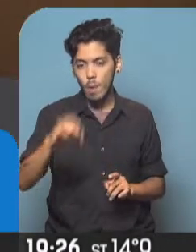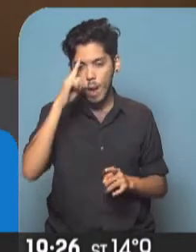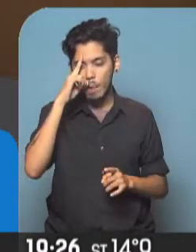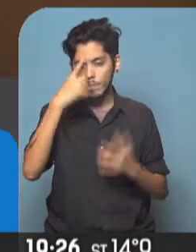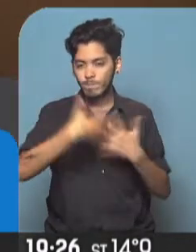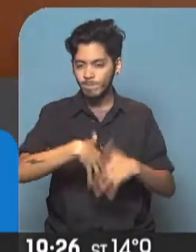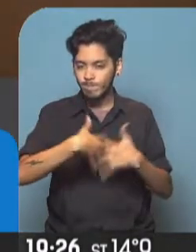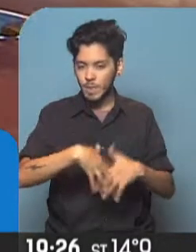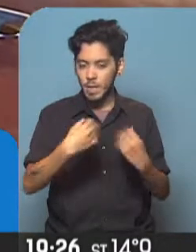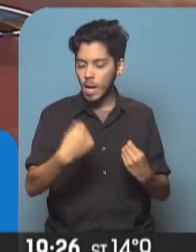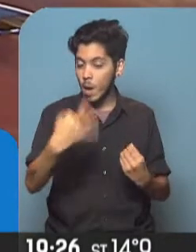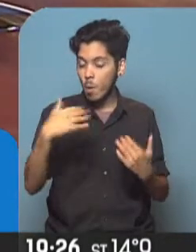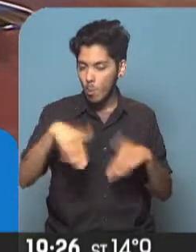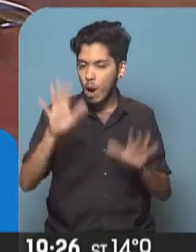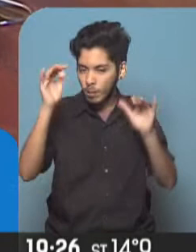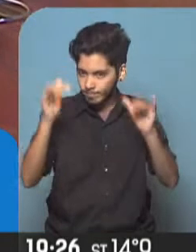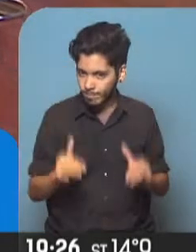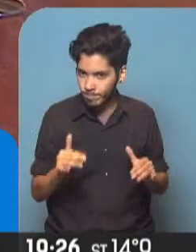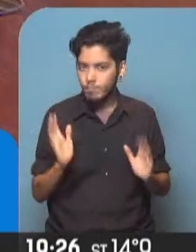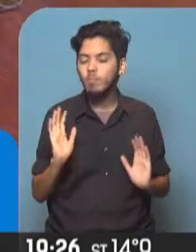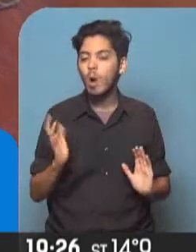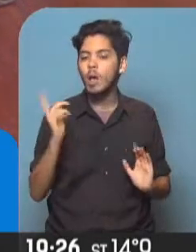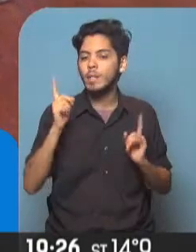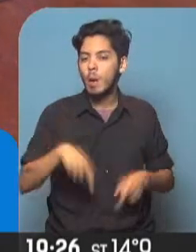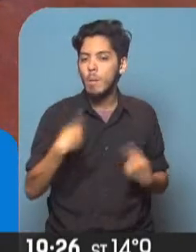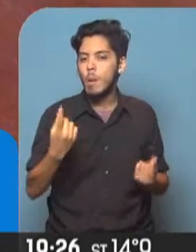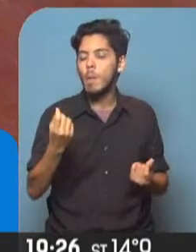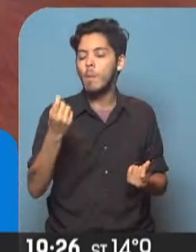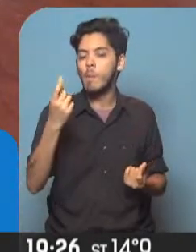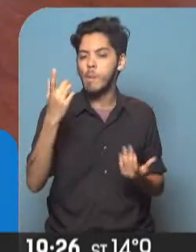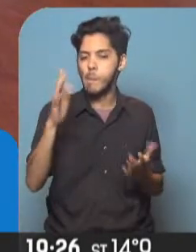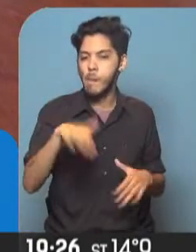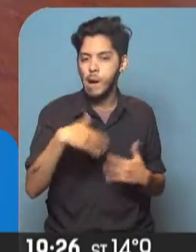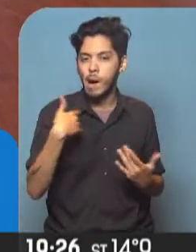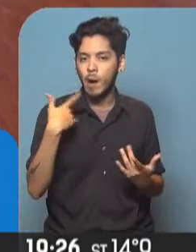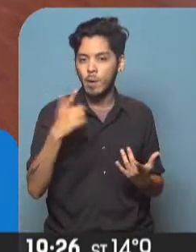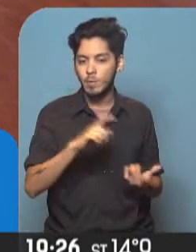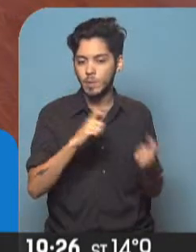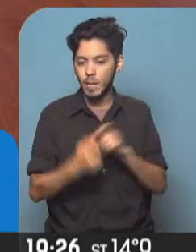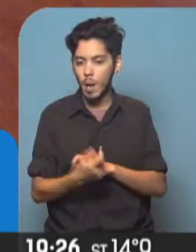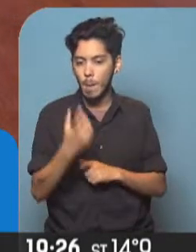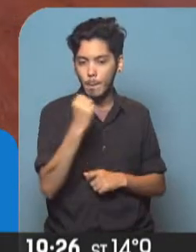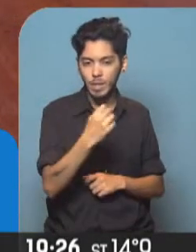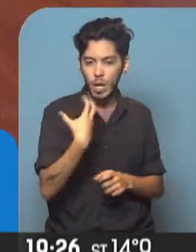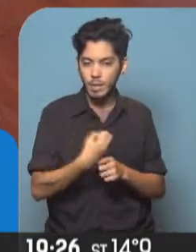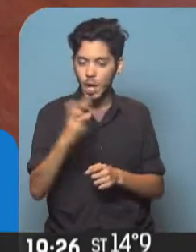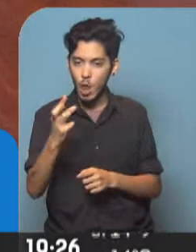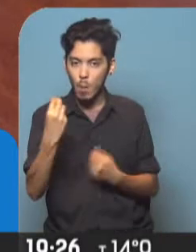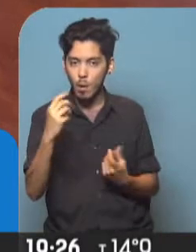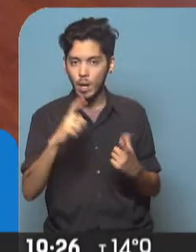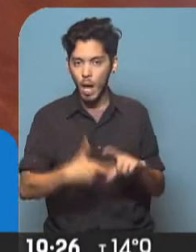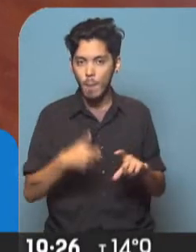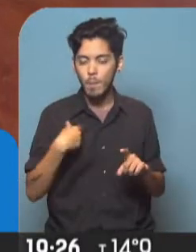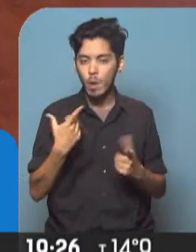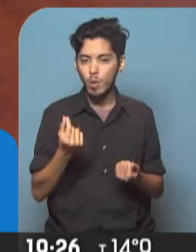que va a disminuir. También existe menos atractivo para pasarse de pesos a dólares porque el tipo de cambio ya no